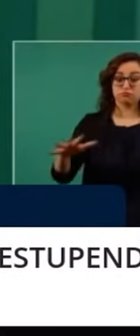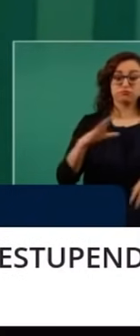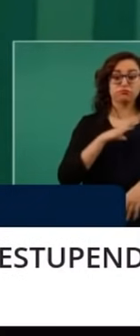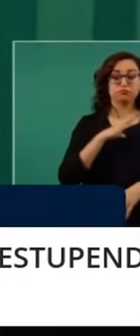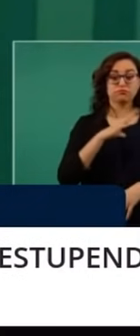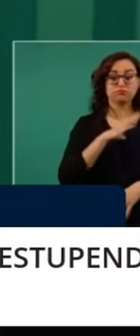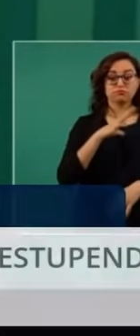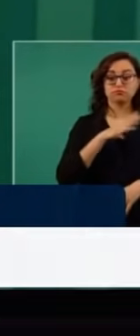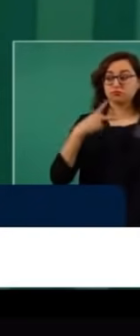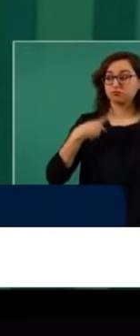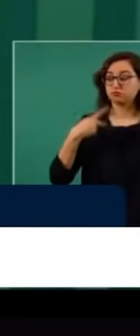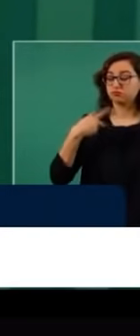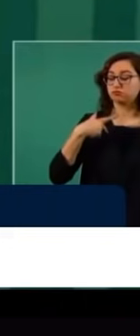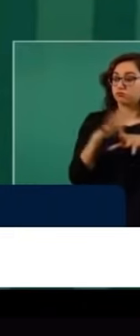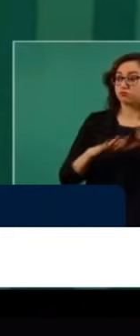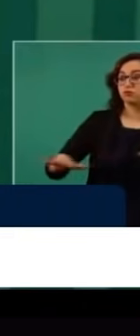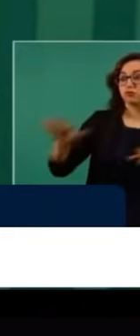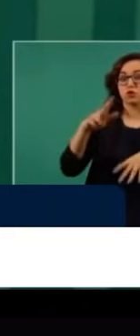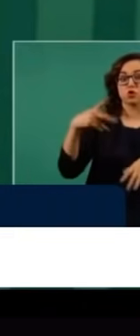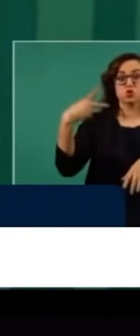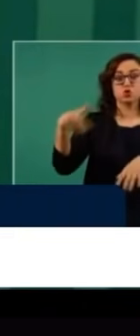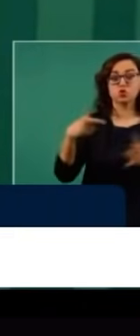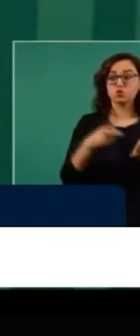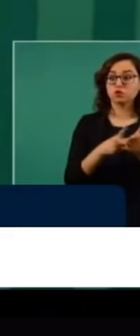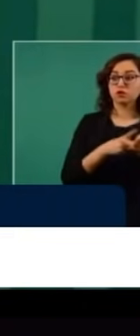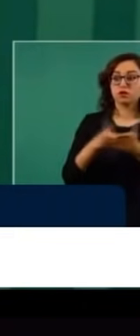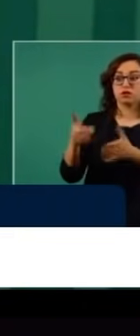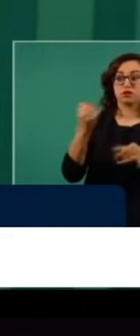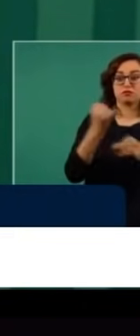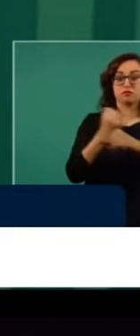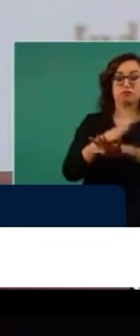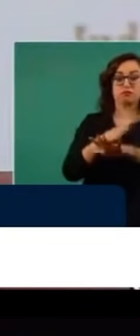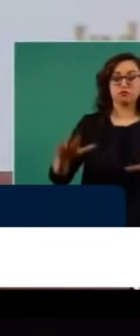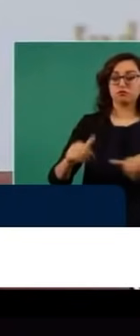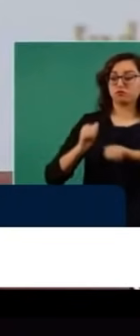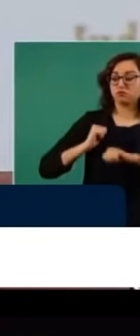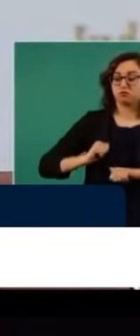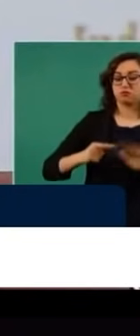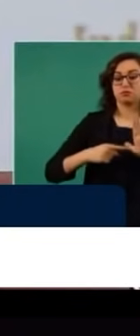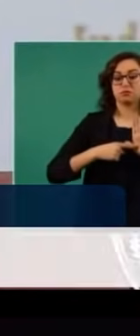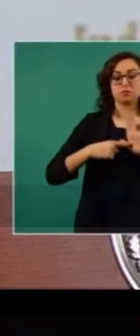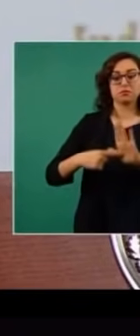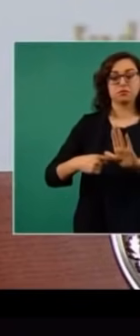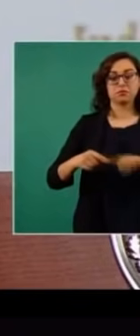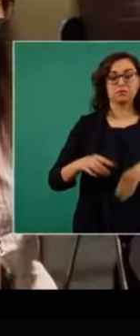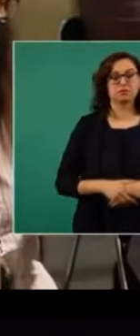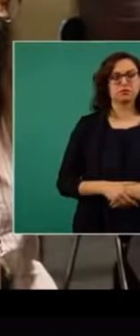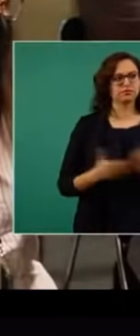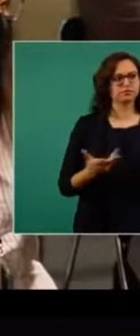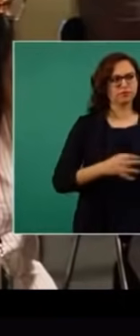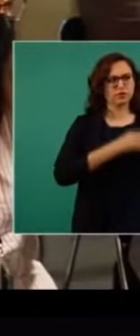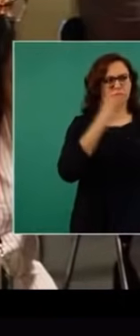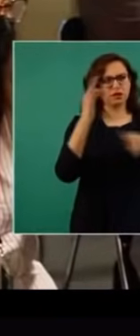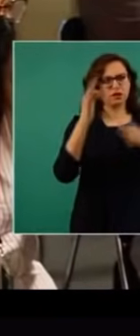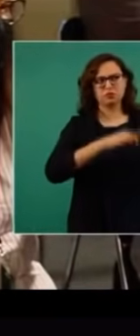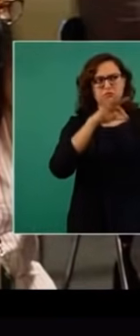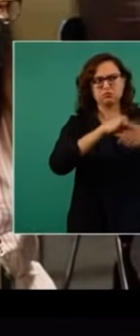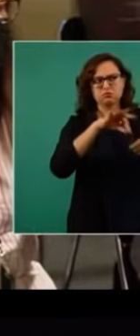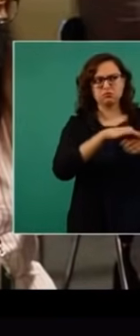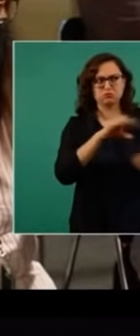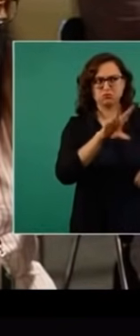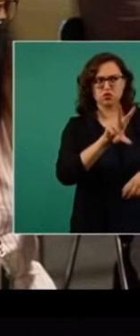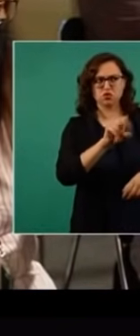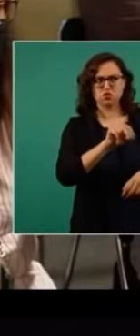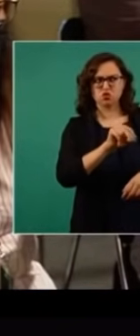han pasado cosas intensas, cosas que a lo mejor cualquier otro líder mundial se hubiera escondido, pero él no.